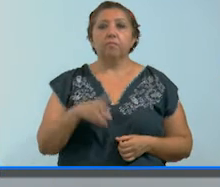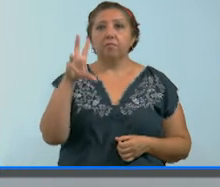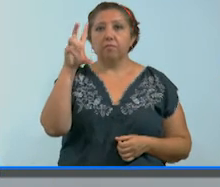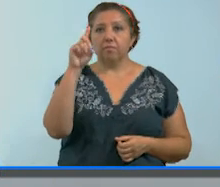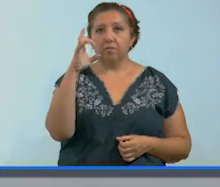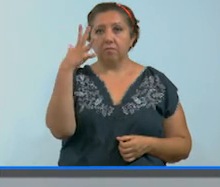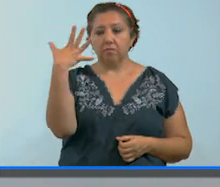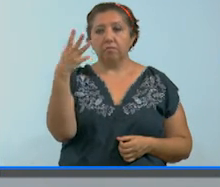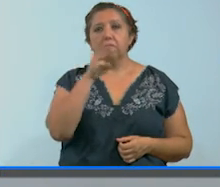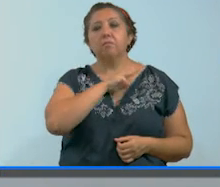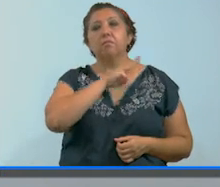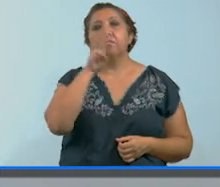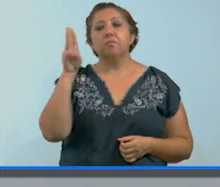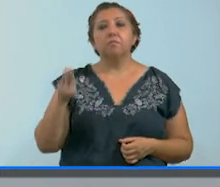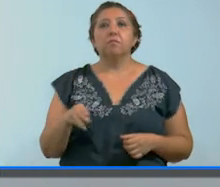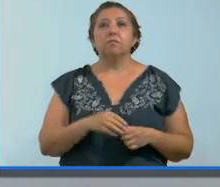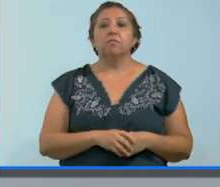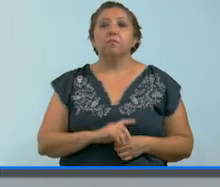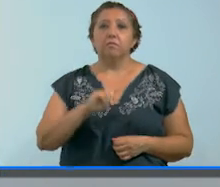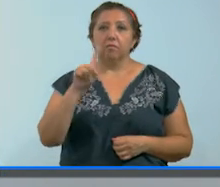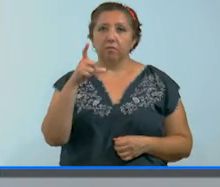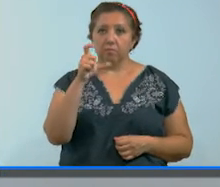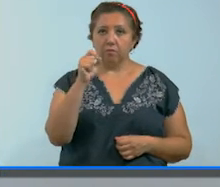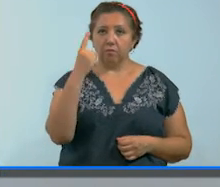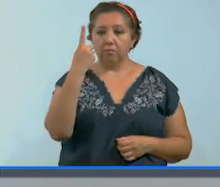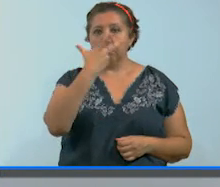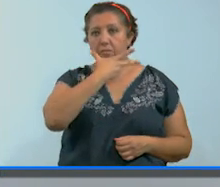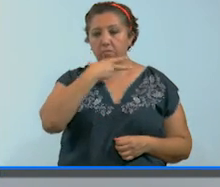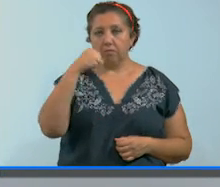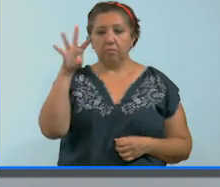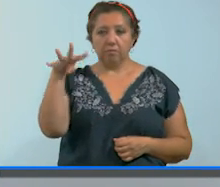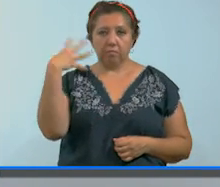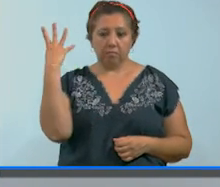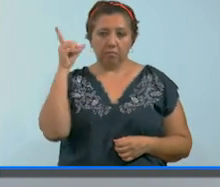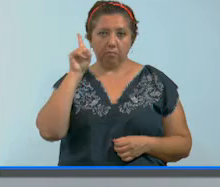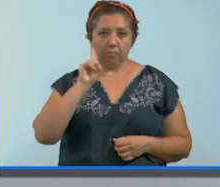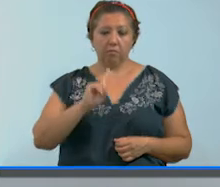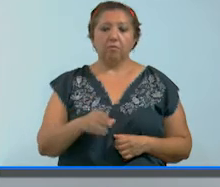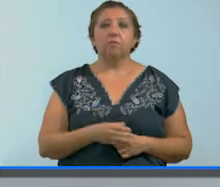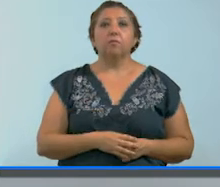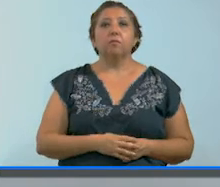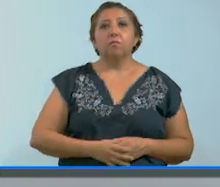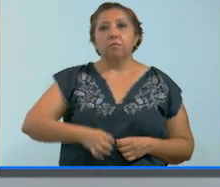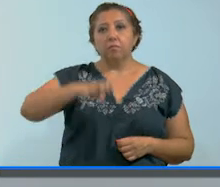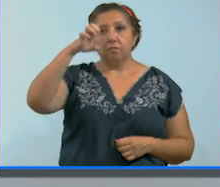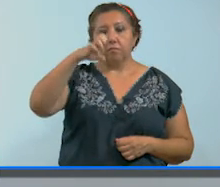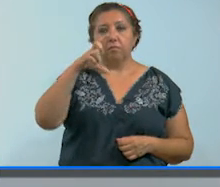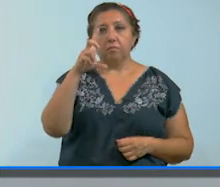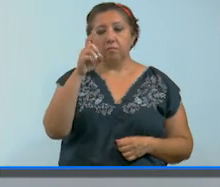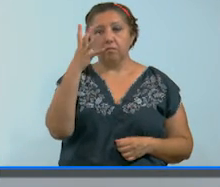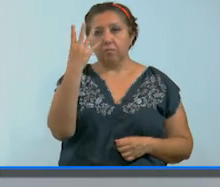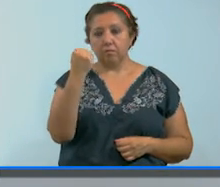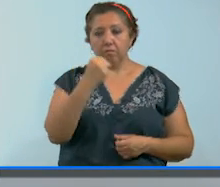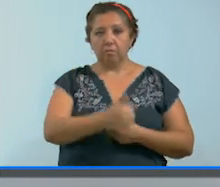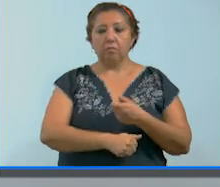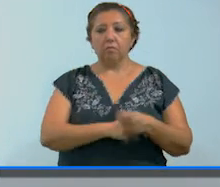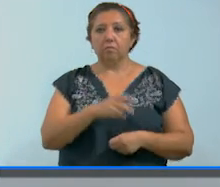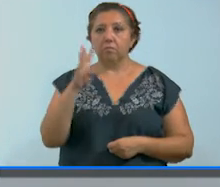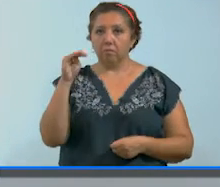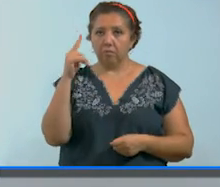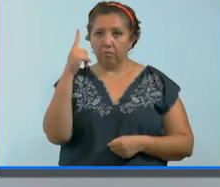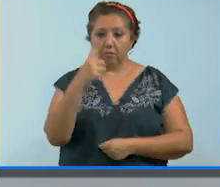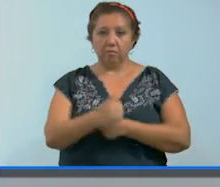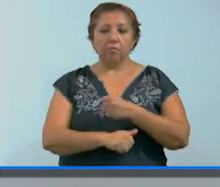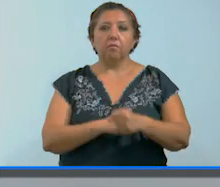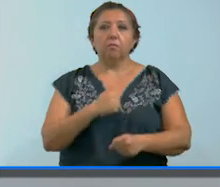35 fallecimientos son 21 hombres y 14 mujeres de un rango de edad de 39 años a 91